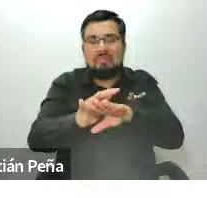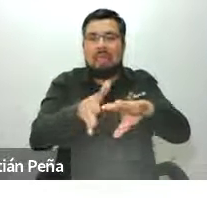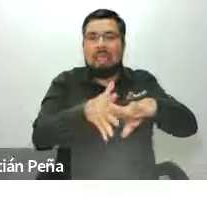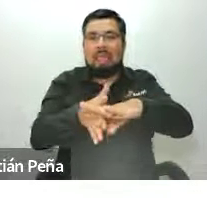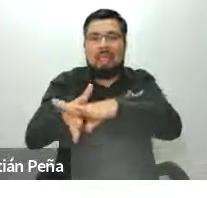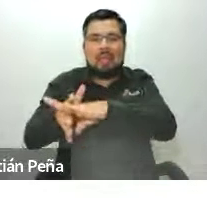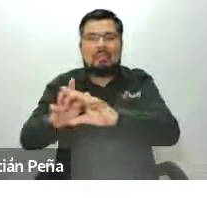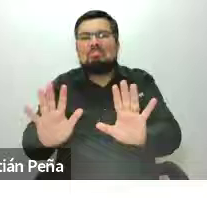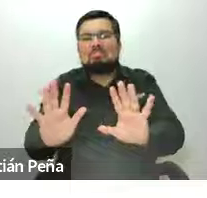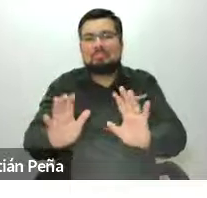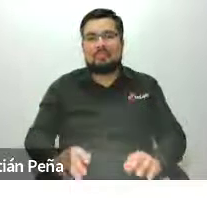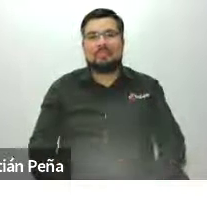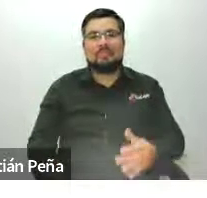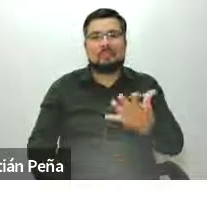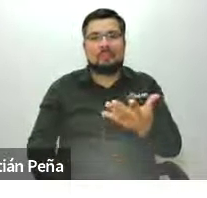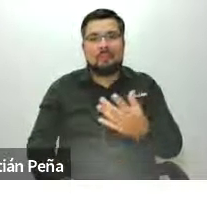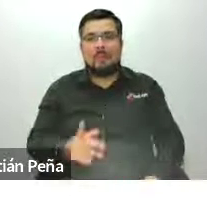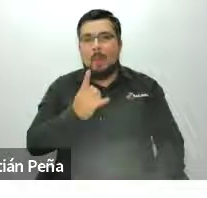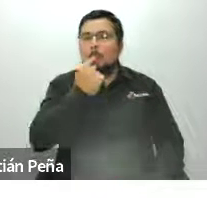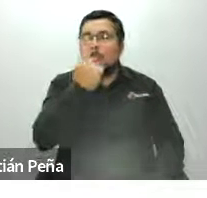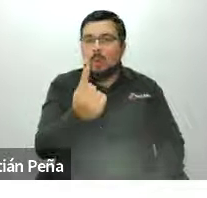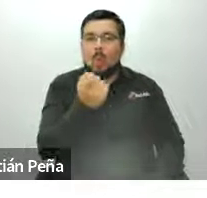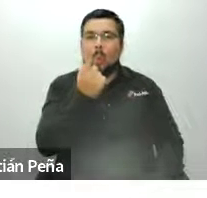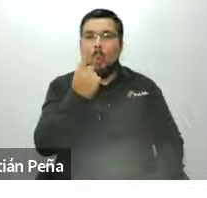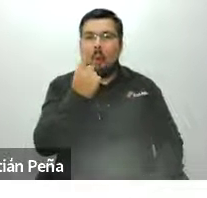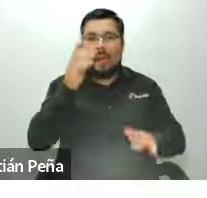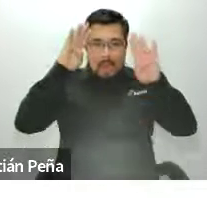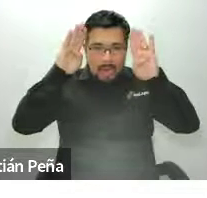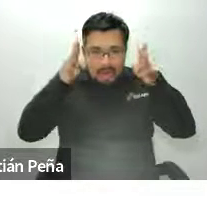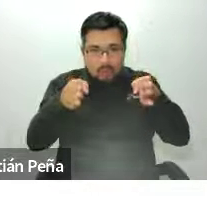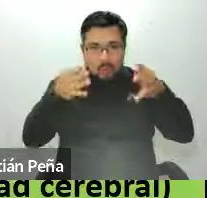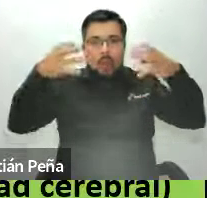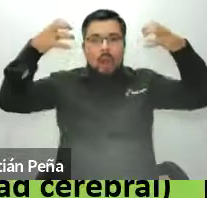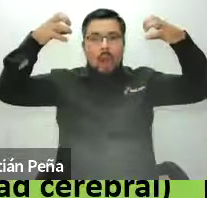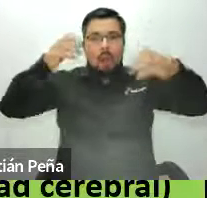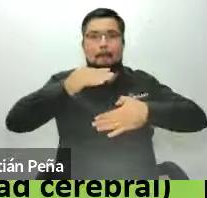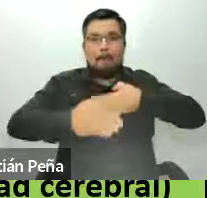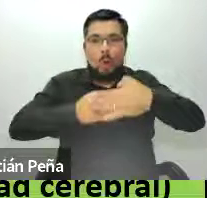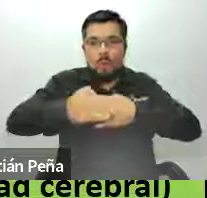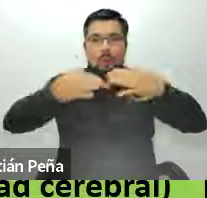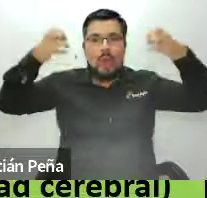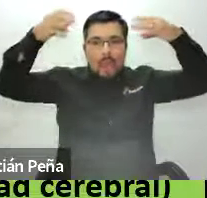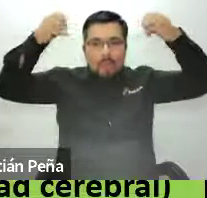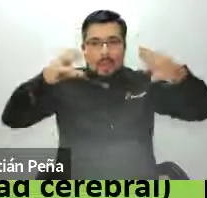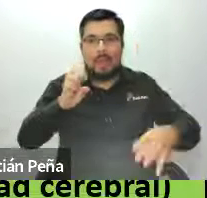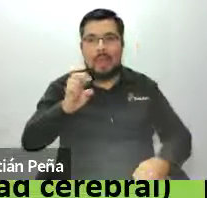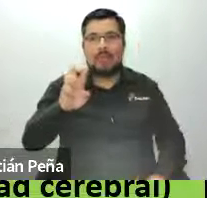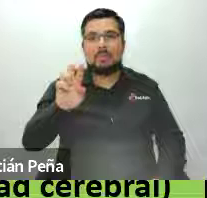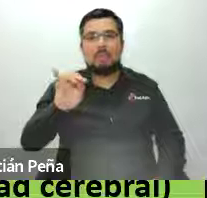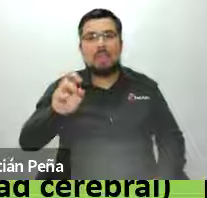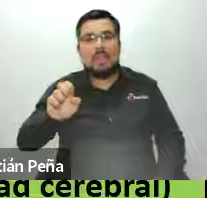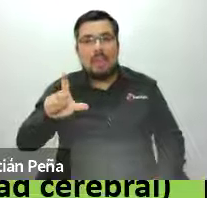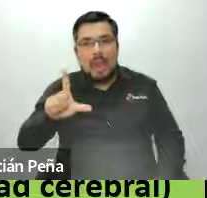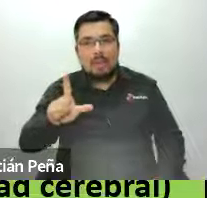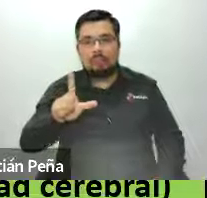Voy, vamos al foco. ¿Cuáles son los fundamentos de las progresiones de aprendizaje en espiral? En todas estas discusiones, nosotros les tenemos que contar todos